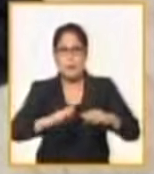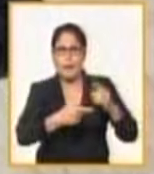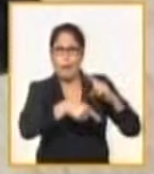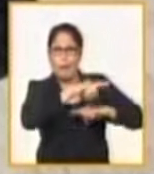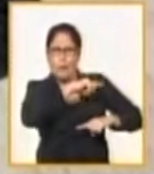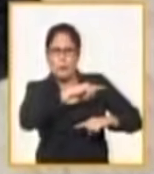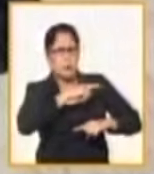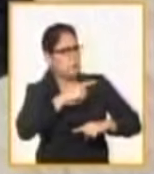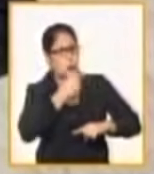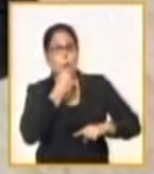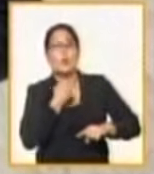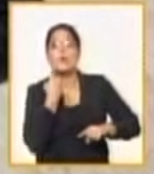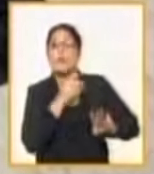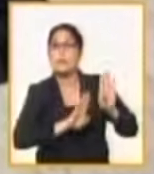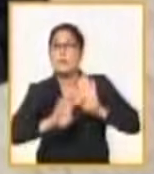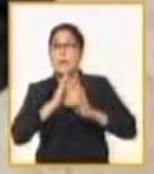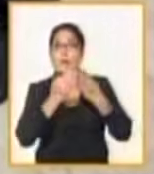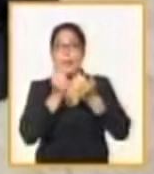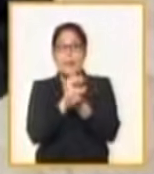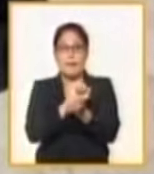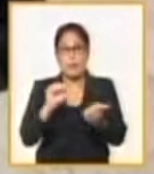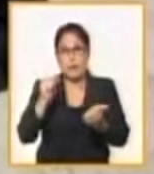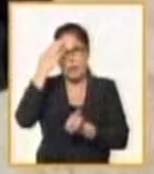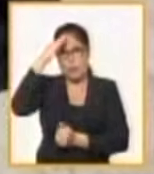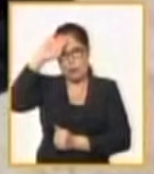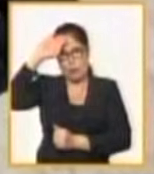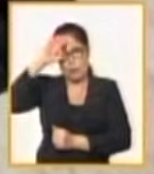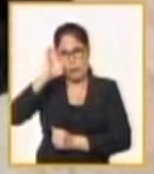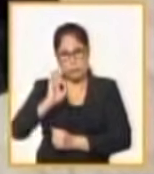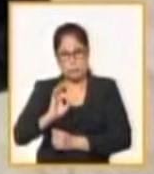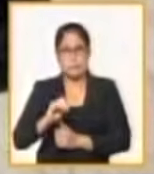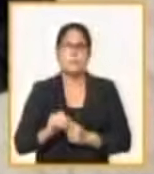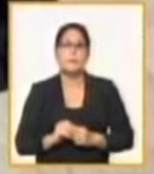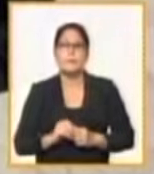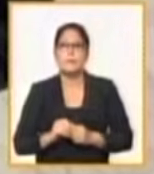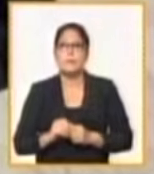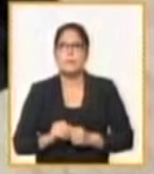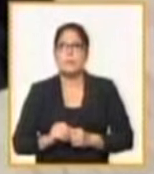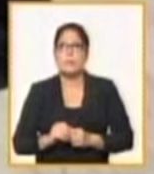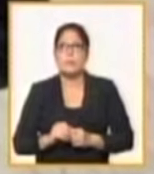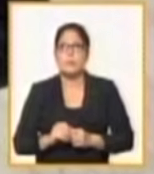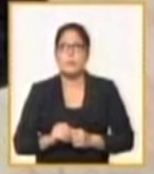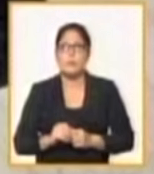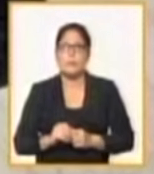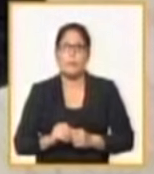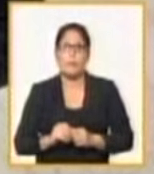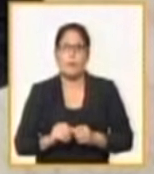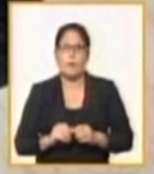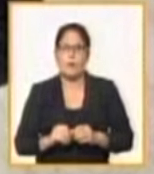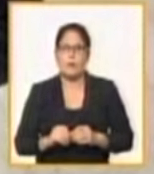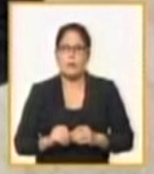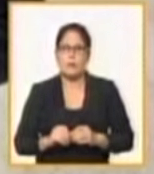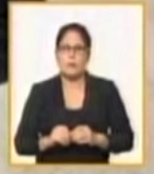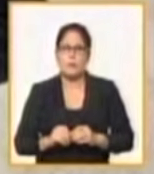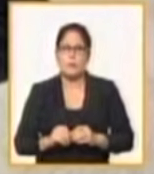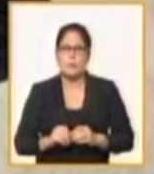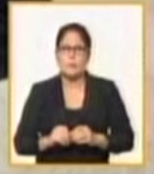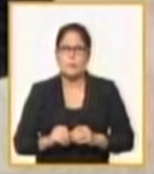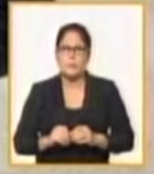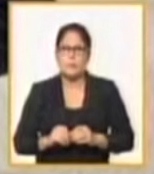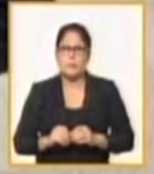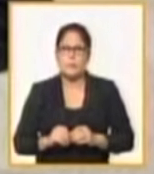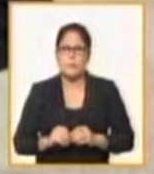externas y defenderá su soberanía a cualquier precio. Fue un reporte de Carlos Manuel Gallardo Para Cubavisión Internacional.